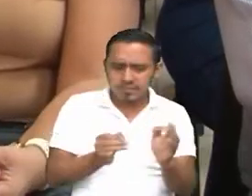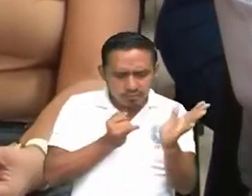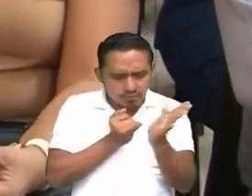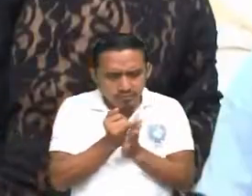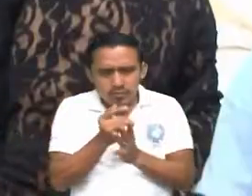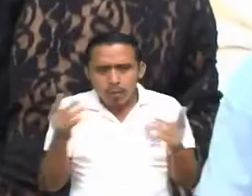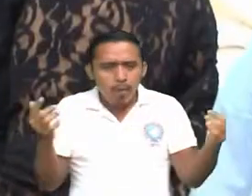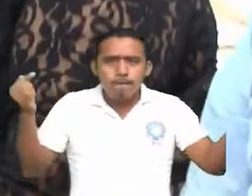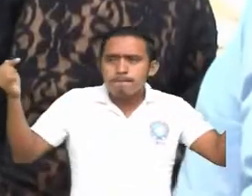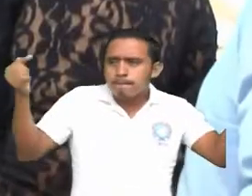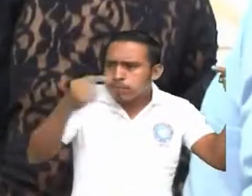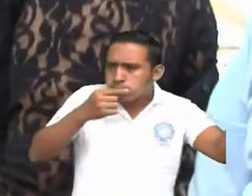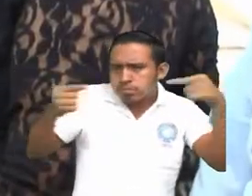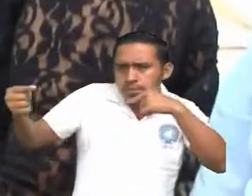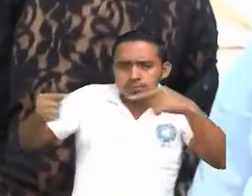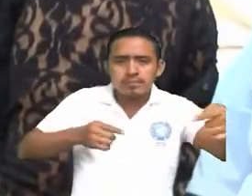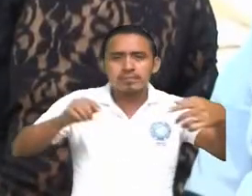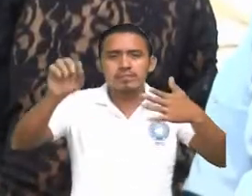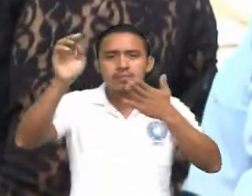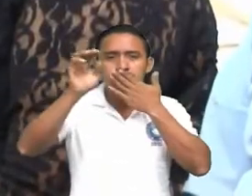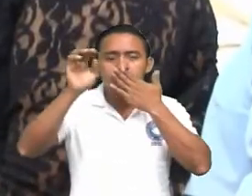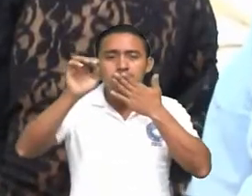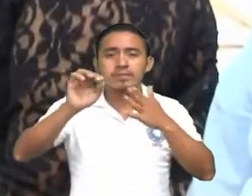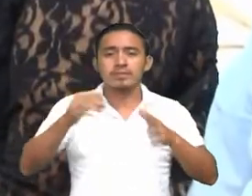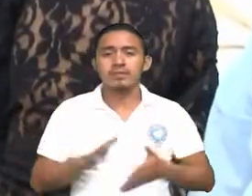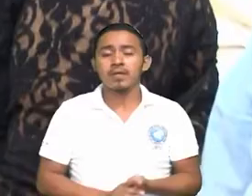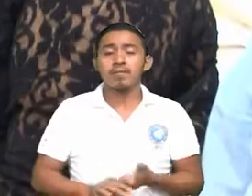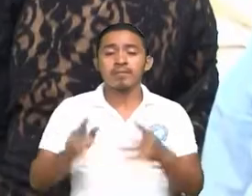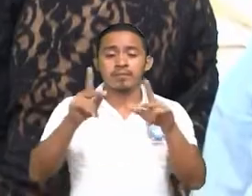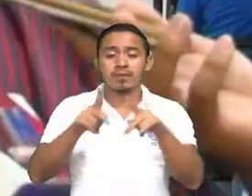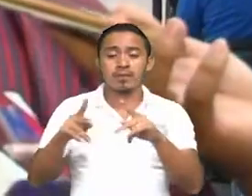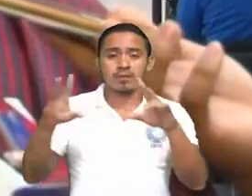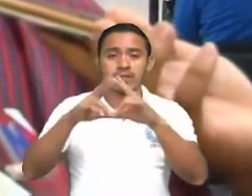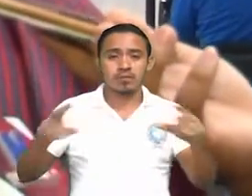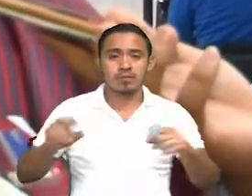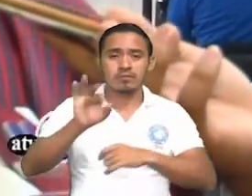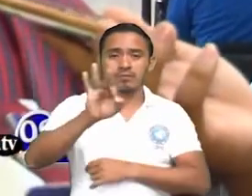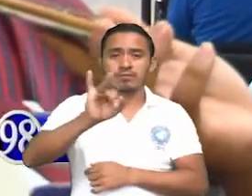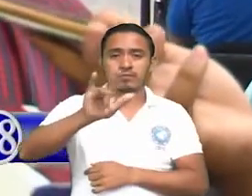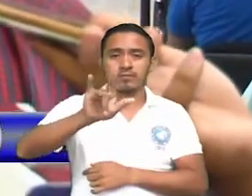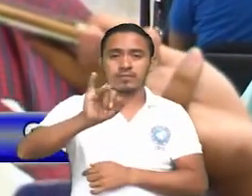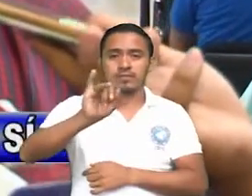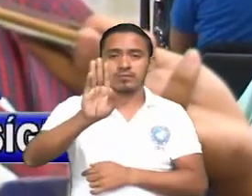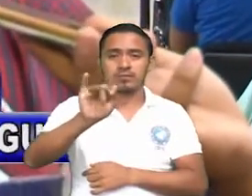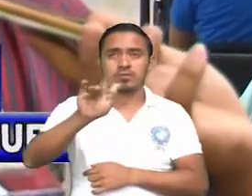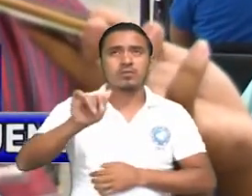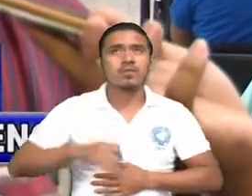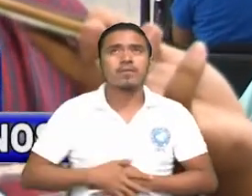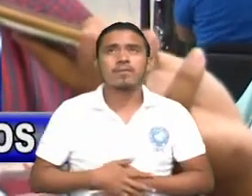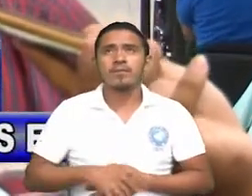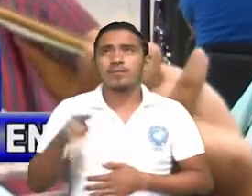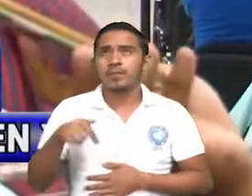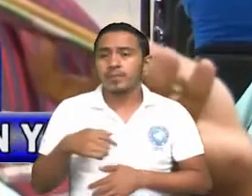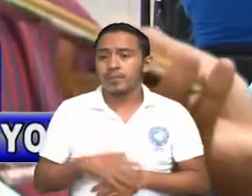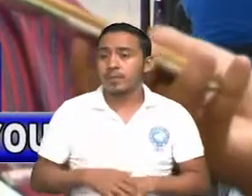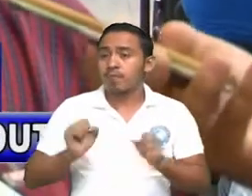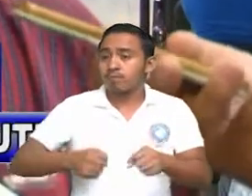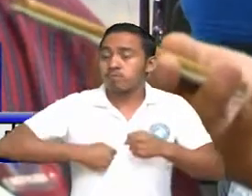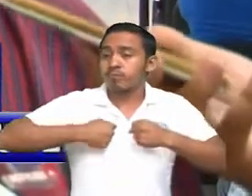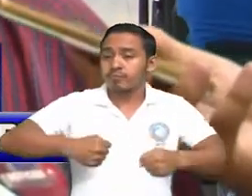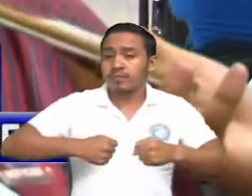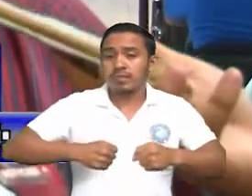el enfrentamiento entre los filibusteros y los nicaragüenses. Que hubo una batalla fuerte y